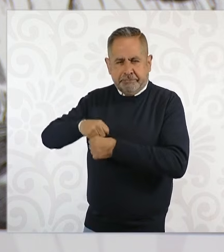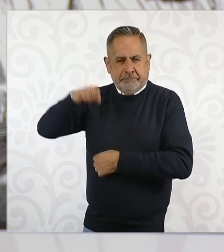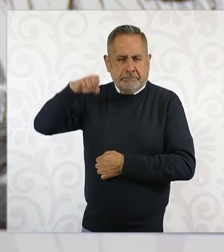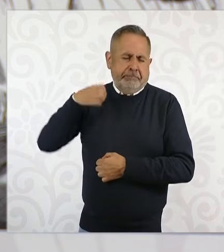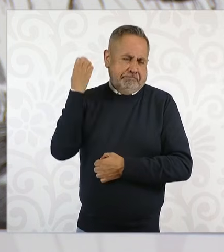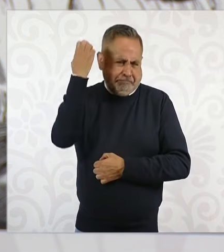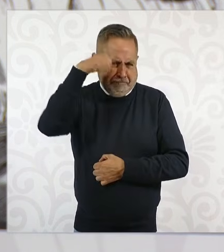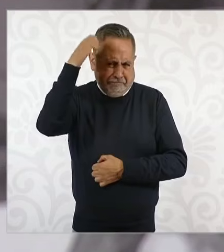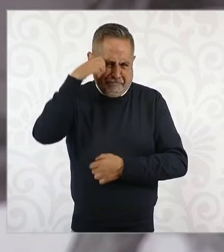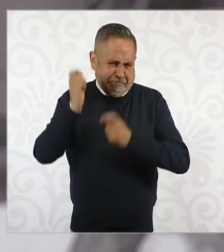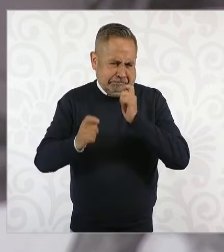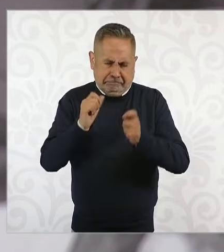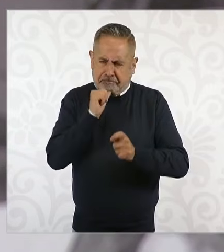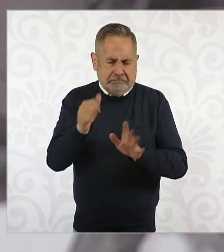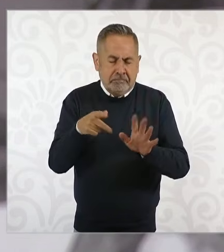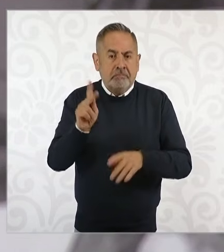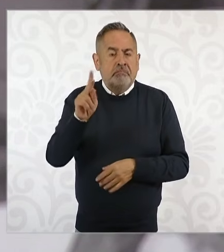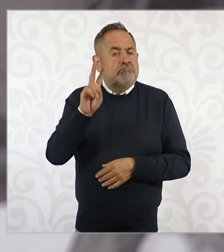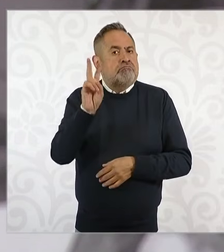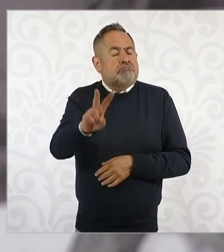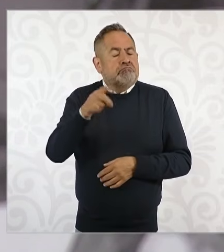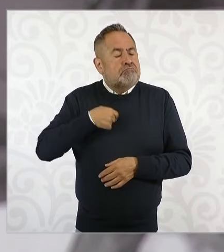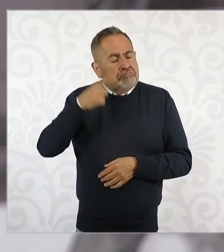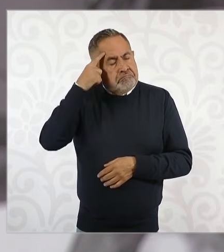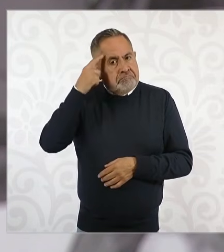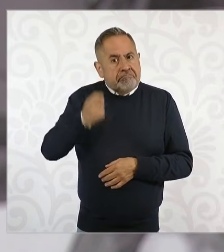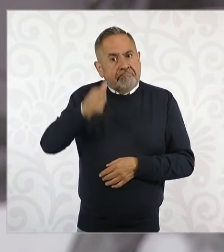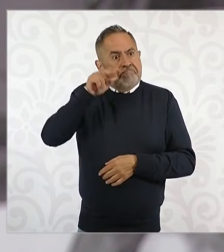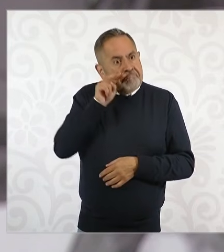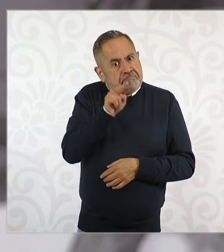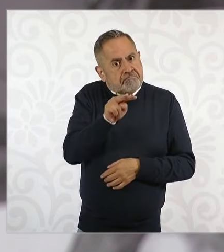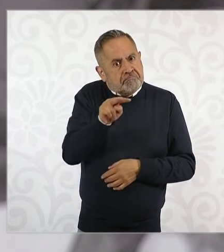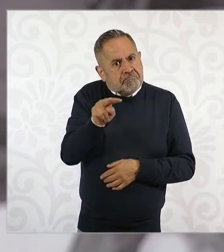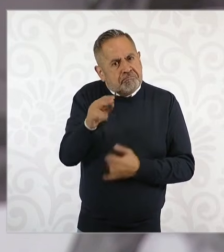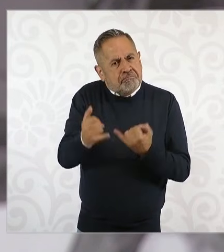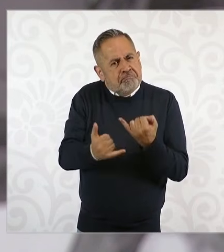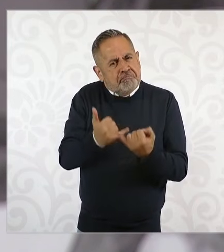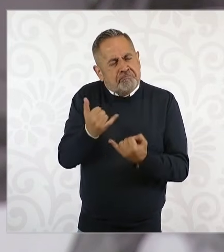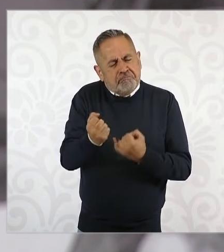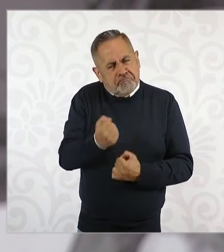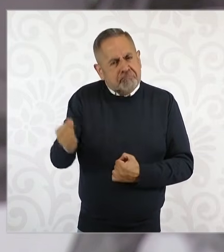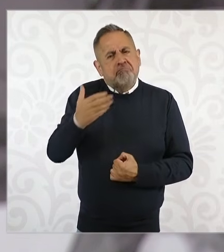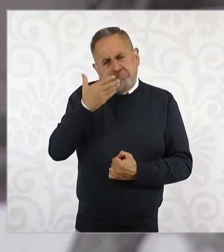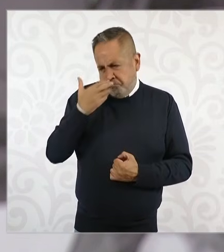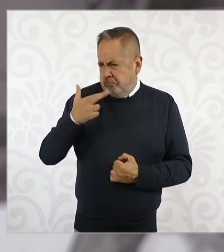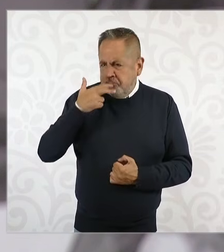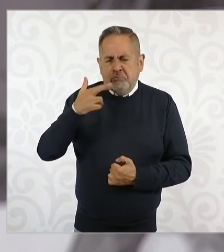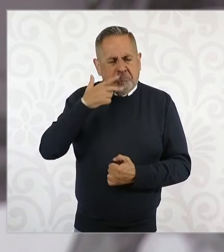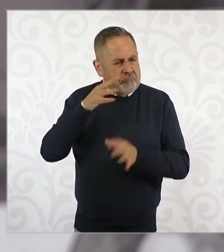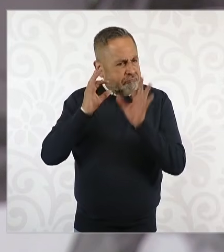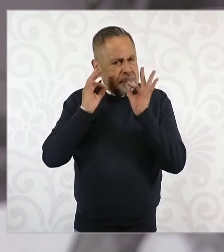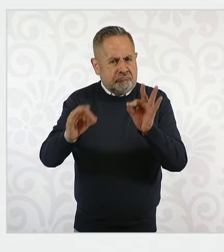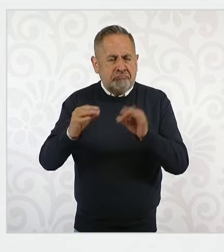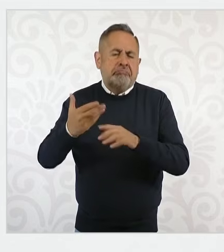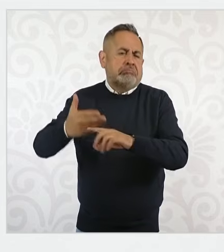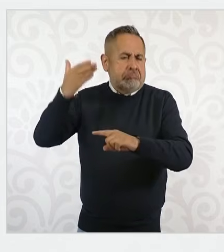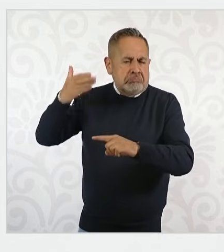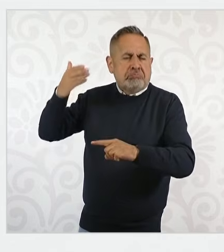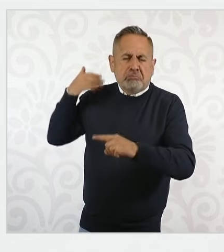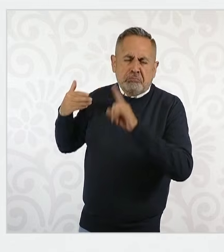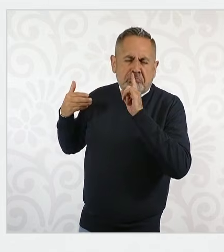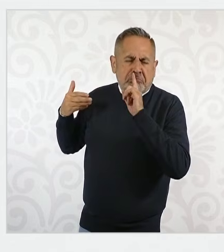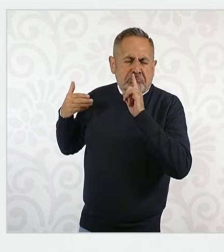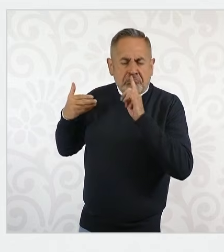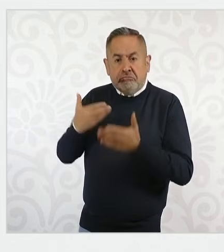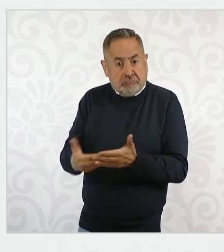en fútbol, pero la verdad creo que ha sido la mejor participación de cualquier selección en los